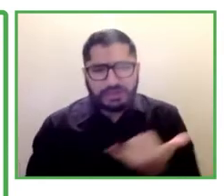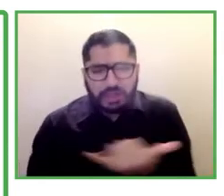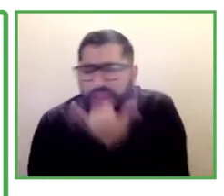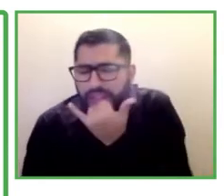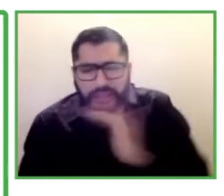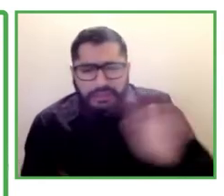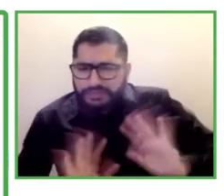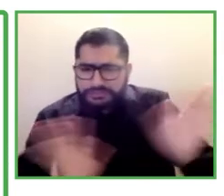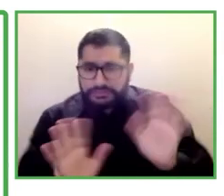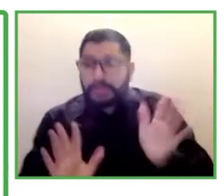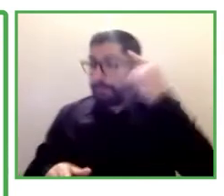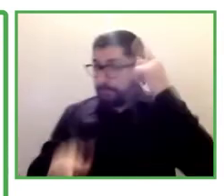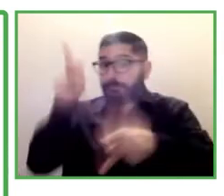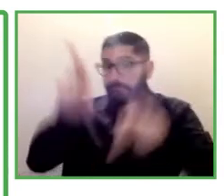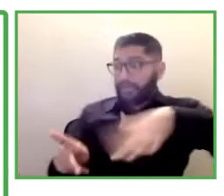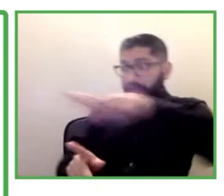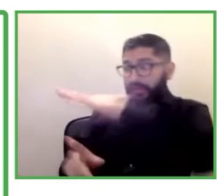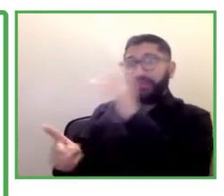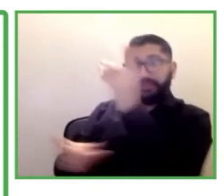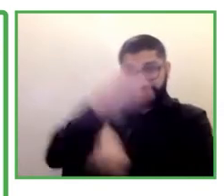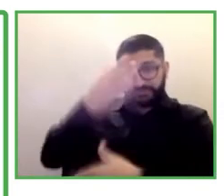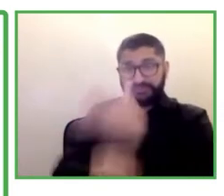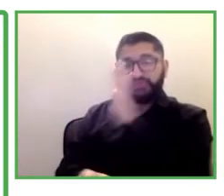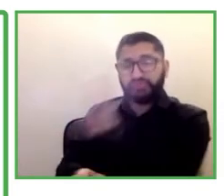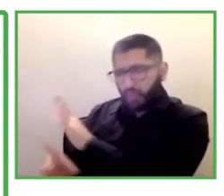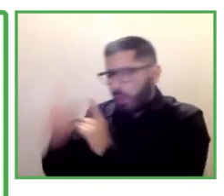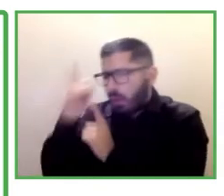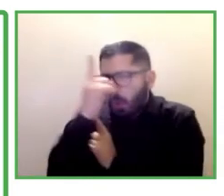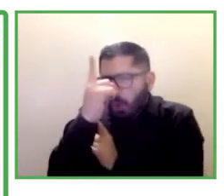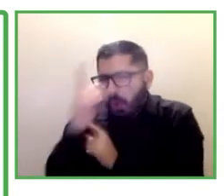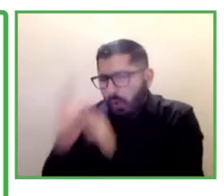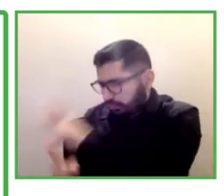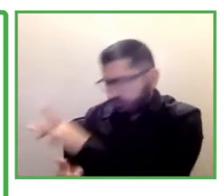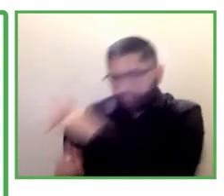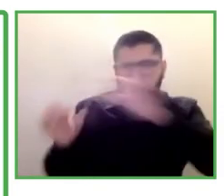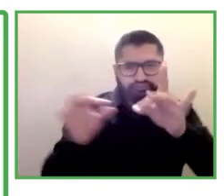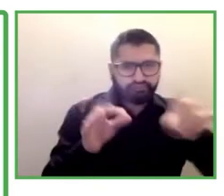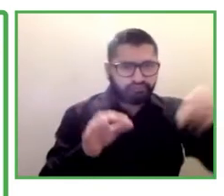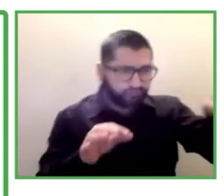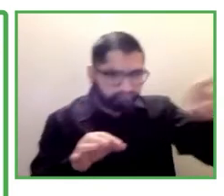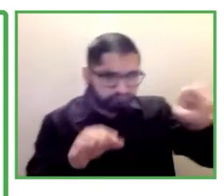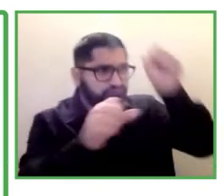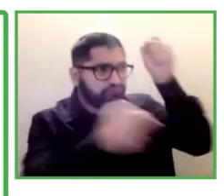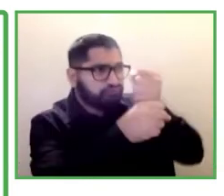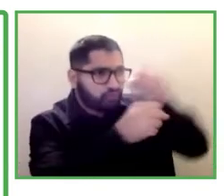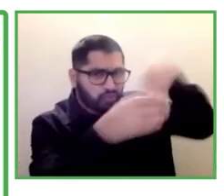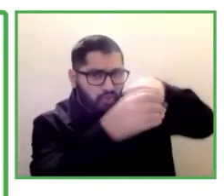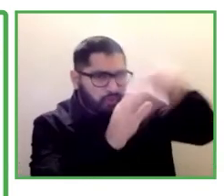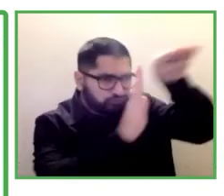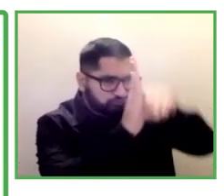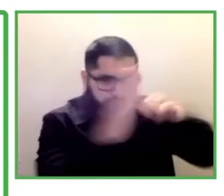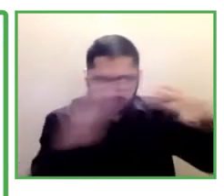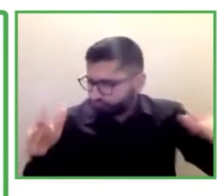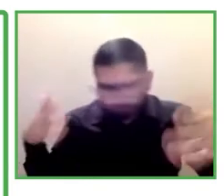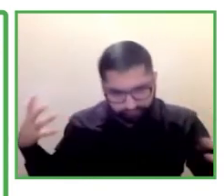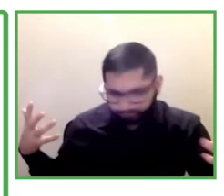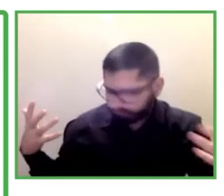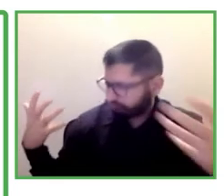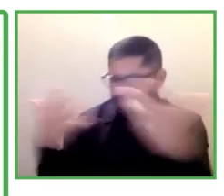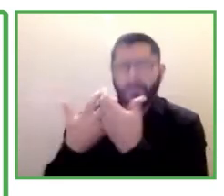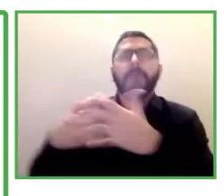Cuando nosotros empezamos a ver la parte del empleo, tenemos coaches que